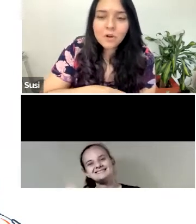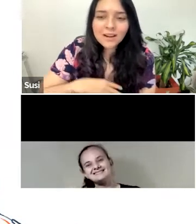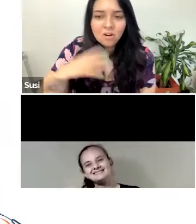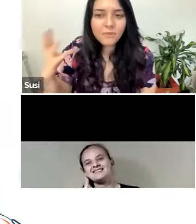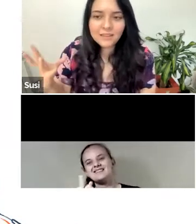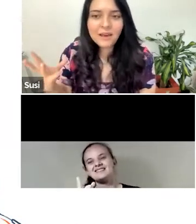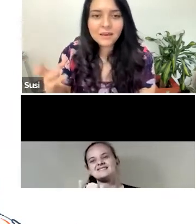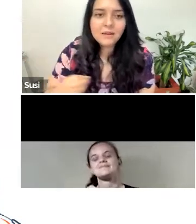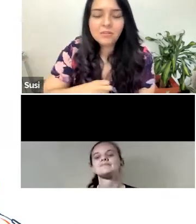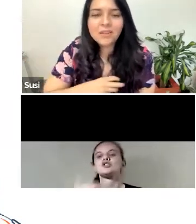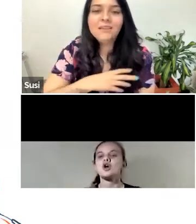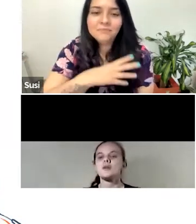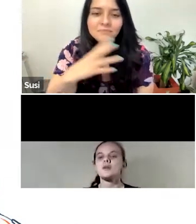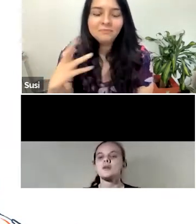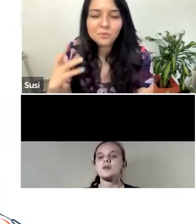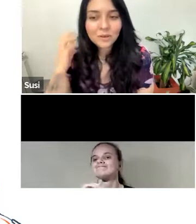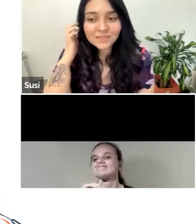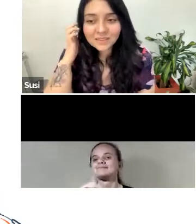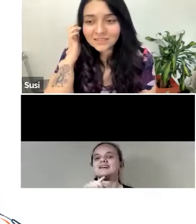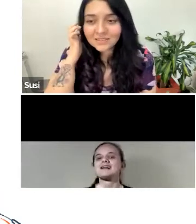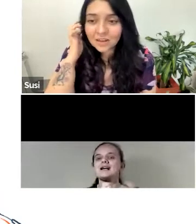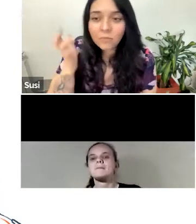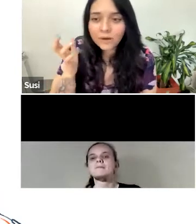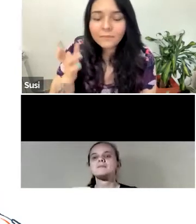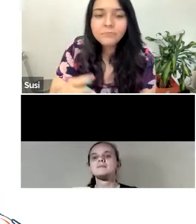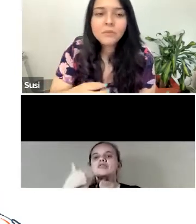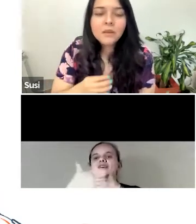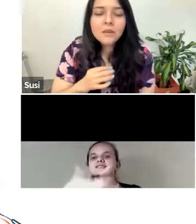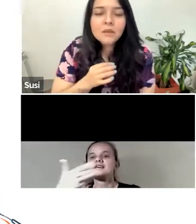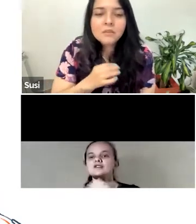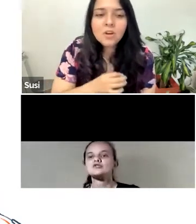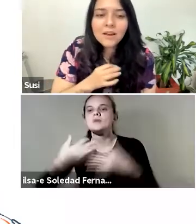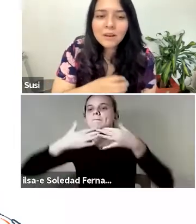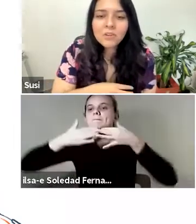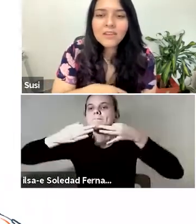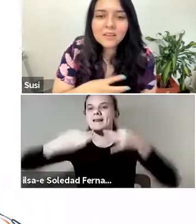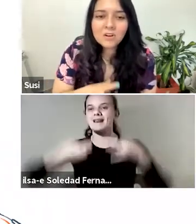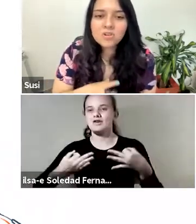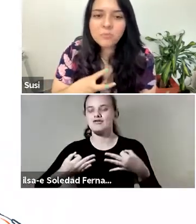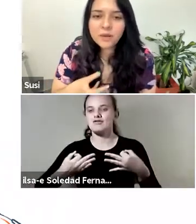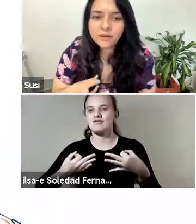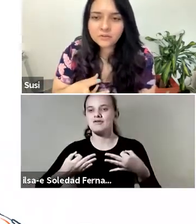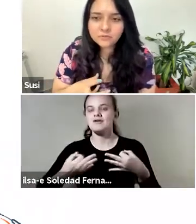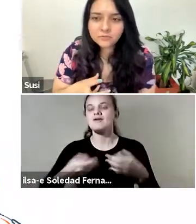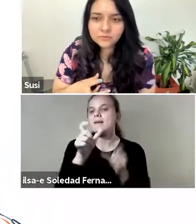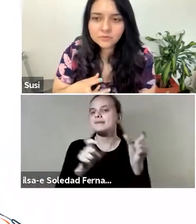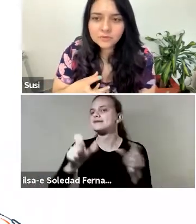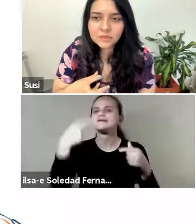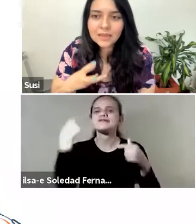por ejemplo, la normalidad, que es algo que muchas veces se nombra, sino que hablamos de desarrollo